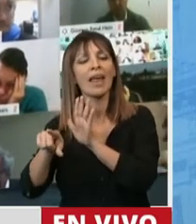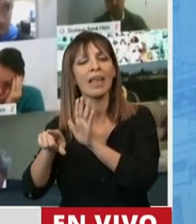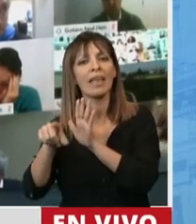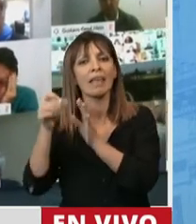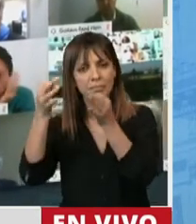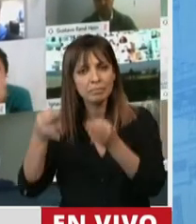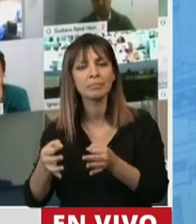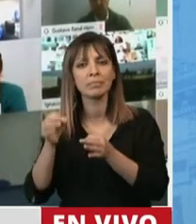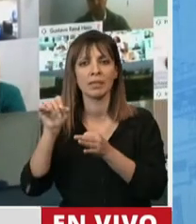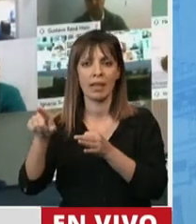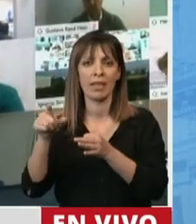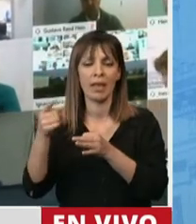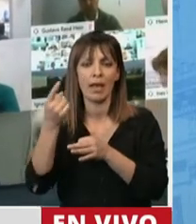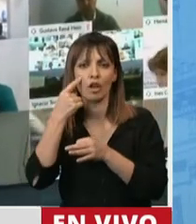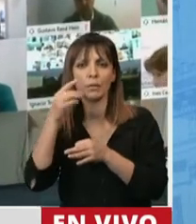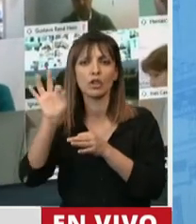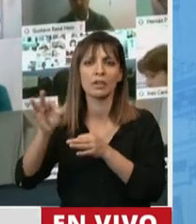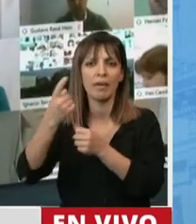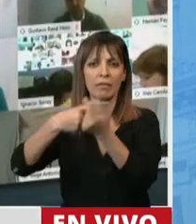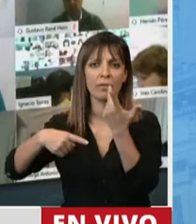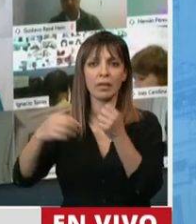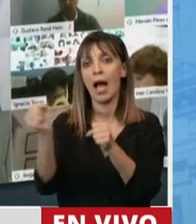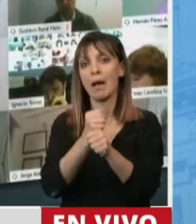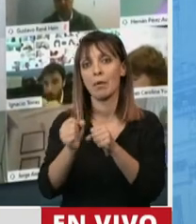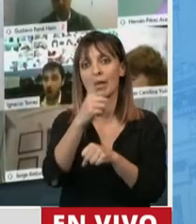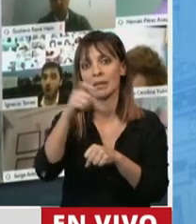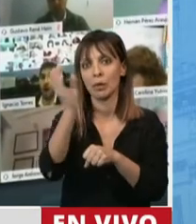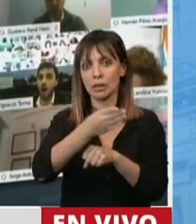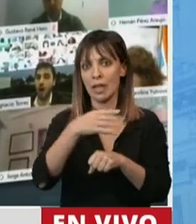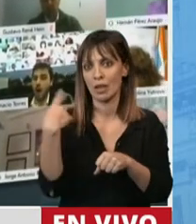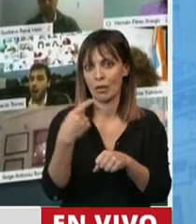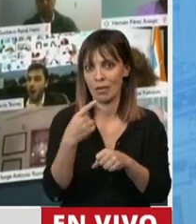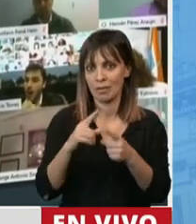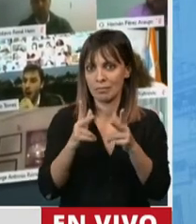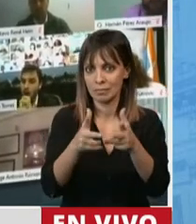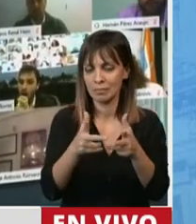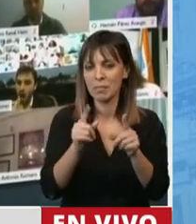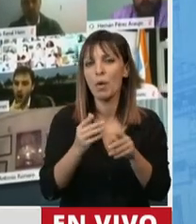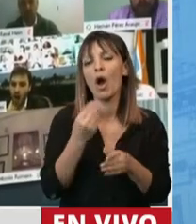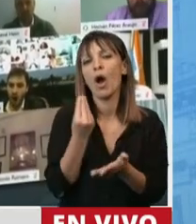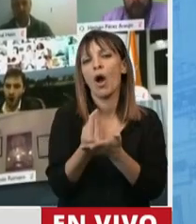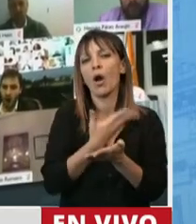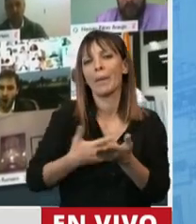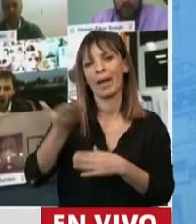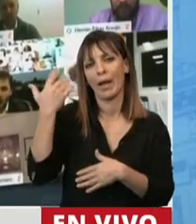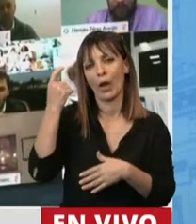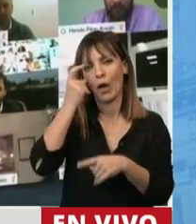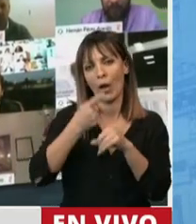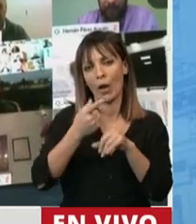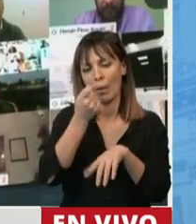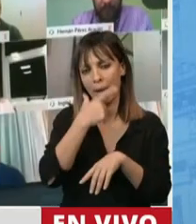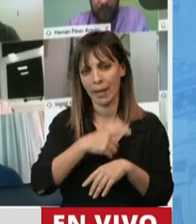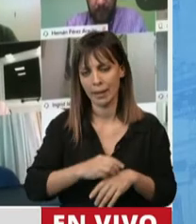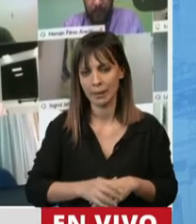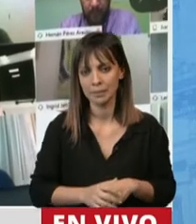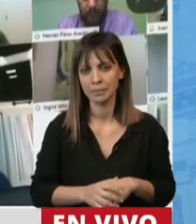de la economía del conocimiento, que se sancionó por unanimidad, como decíamos recién, en el gobierno de Cambiemos,